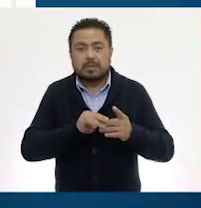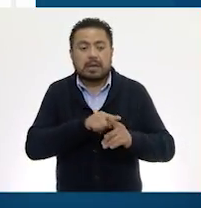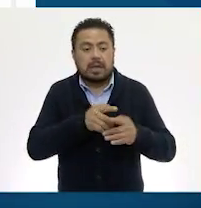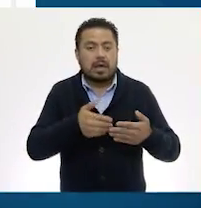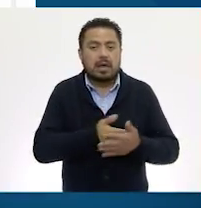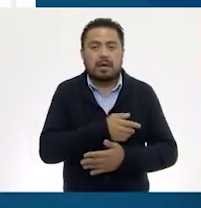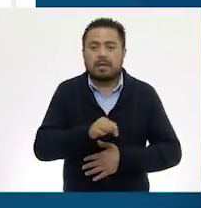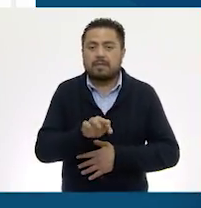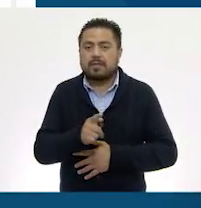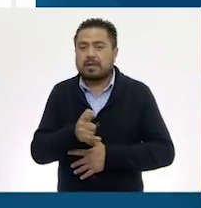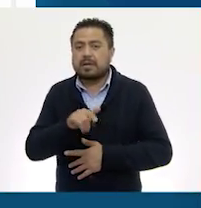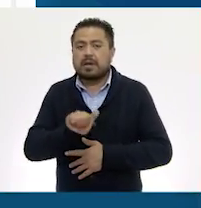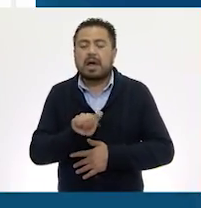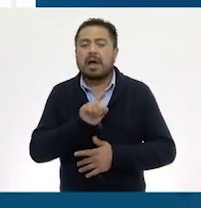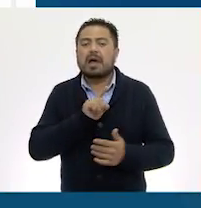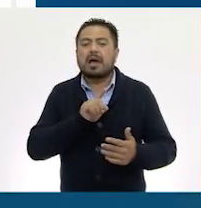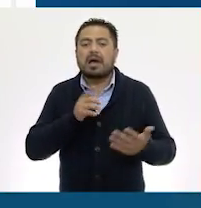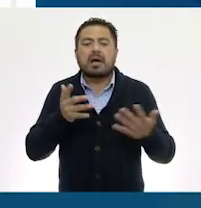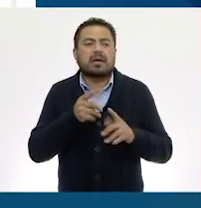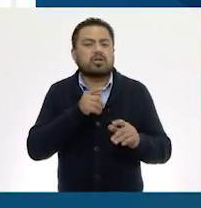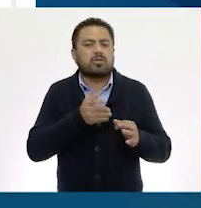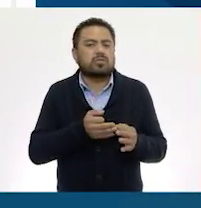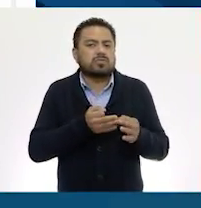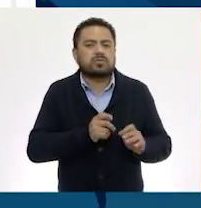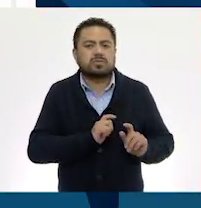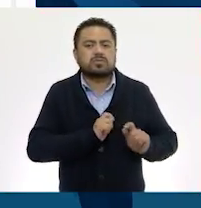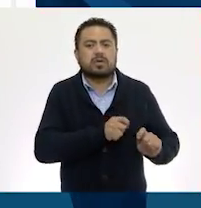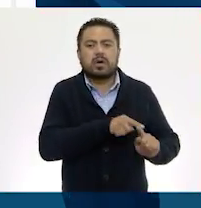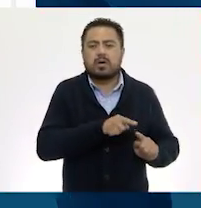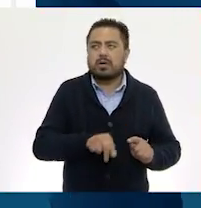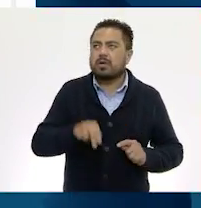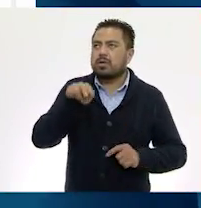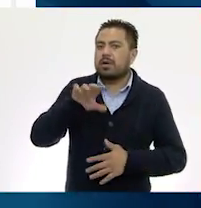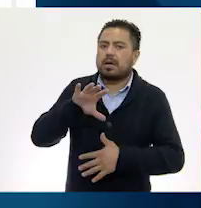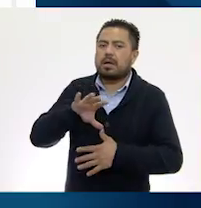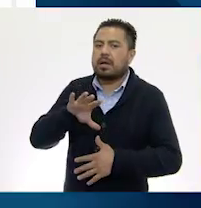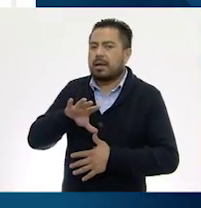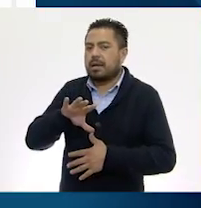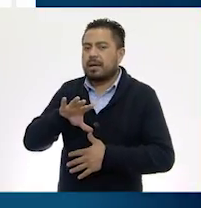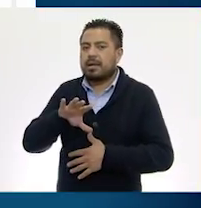en Frigia, aunque hay quien lo hace originario de Norteamérica.